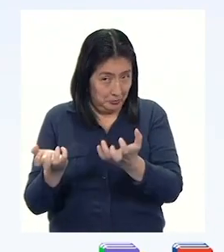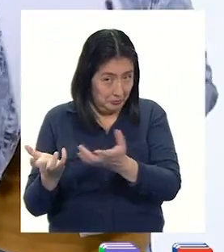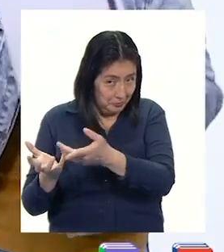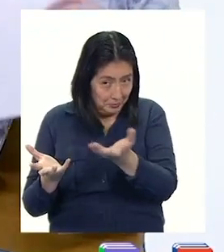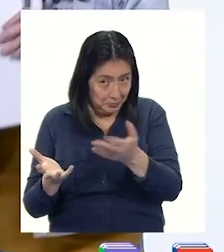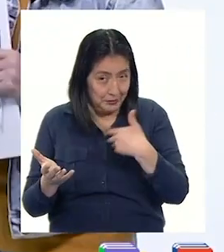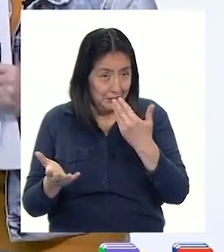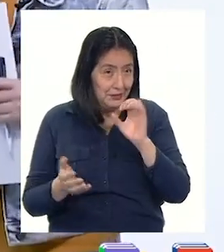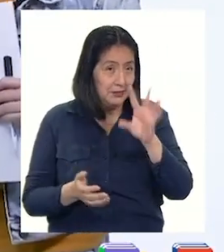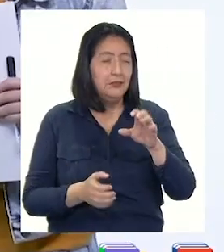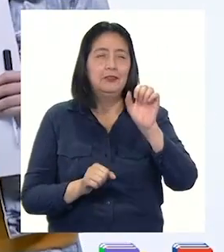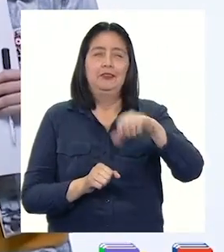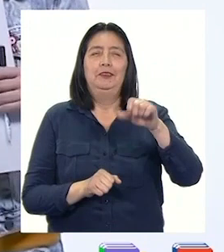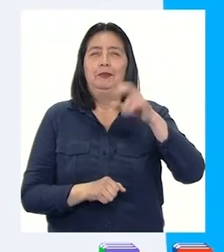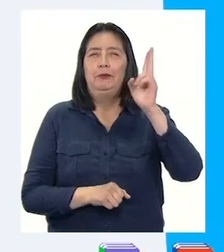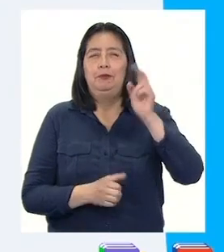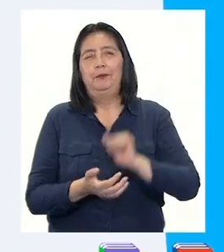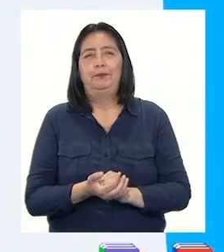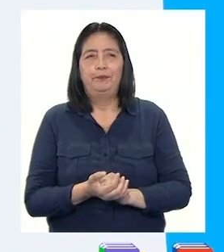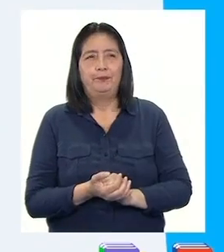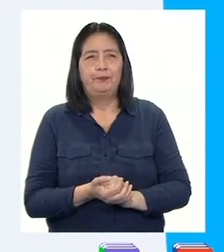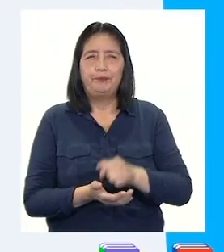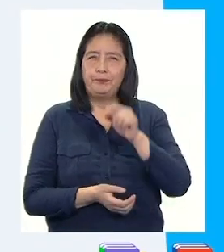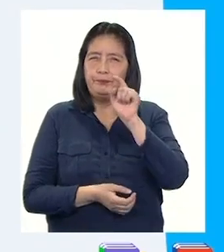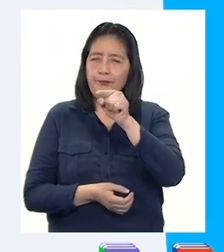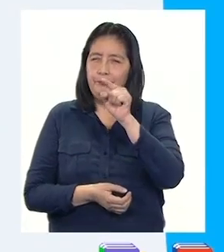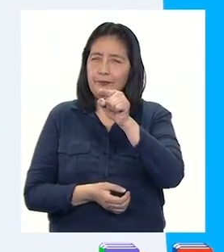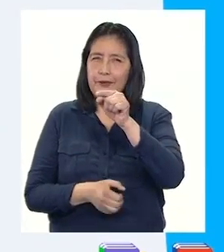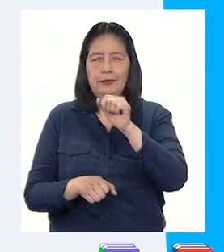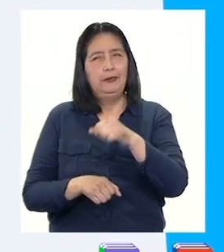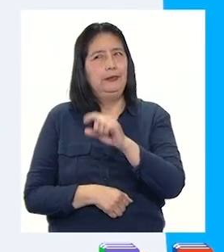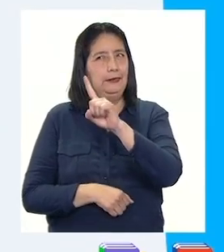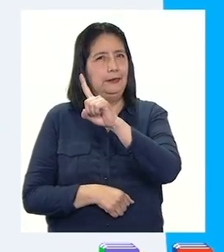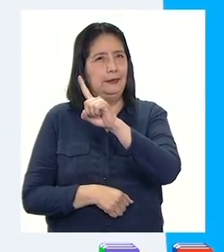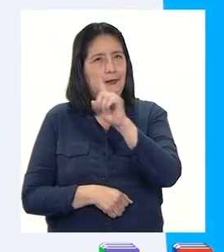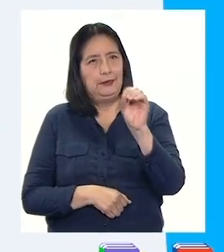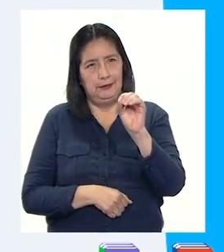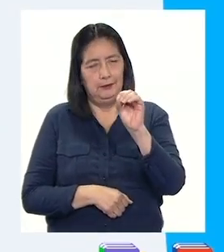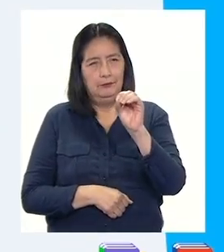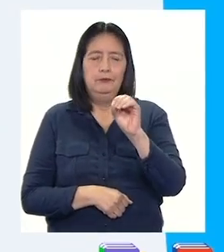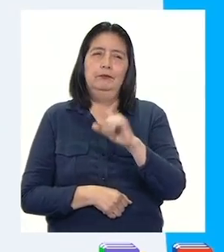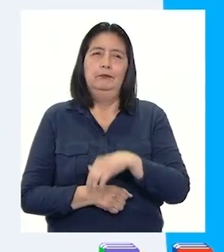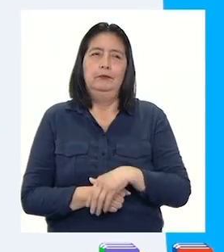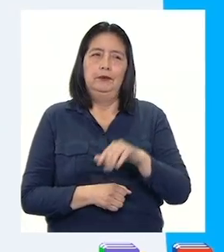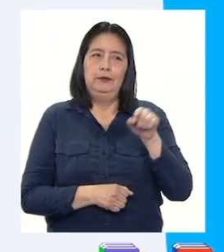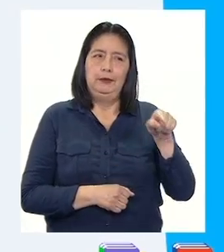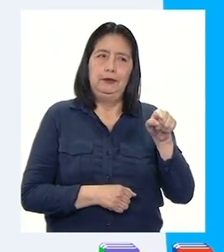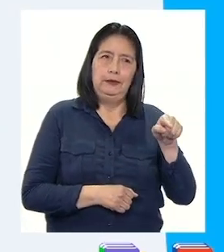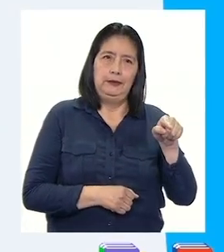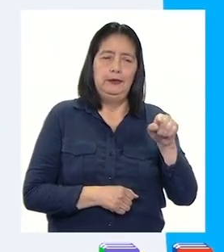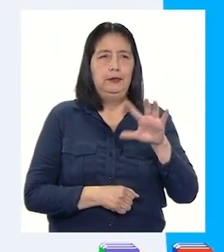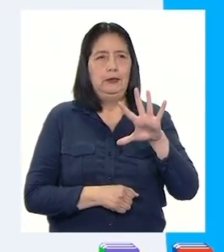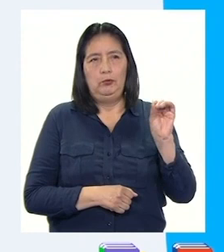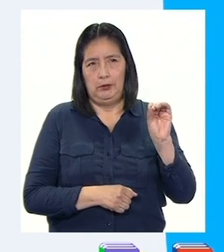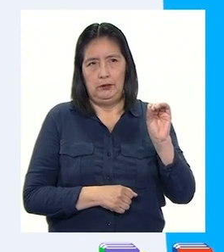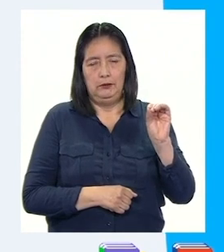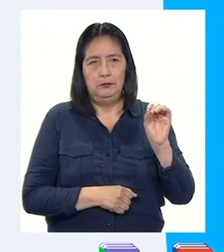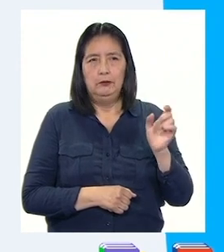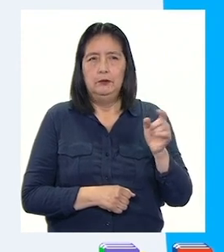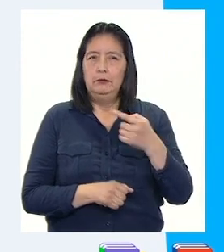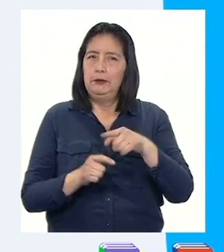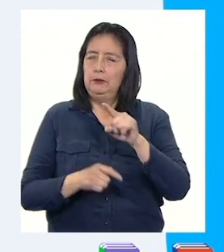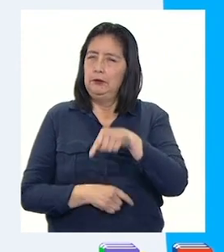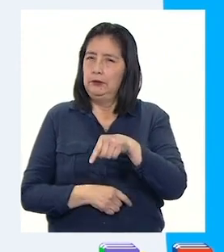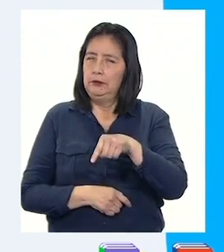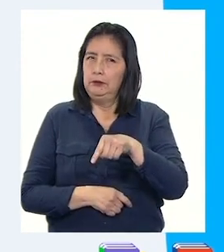decirla? Por supuesto, profesor. Esta piedrita vale 100. Esta vale 50,